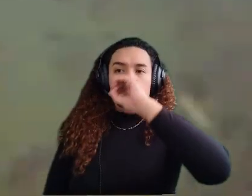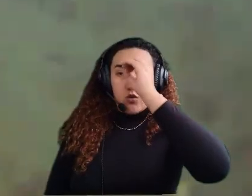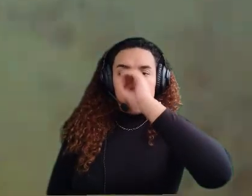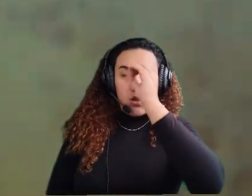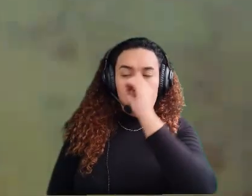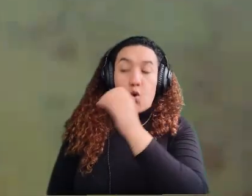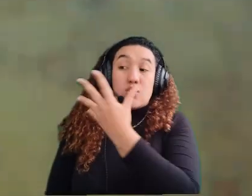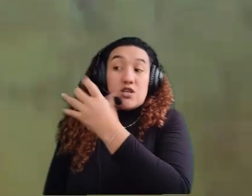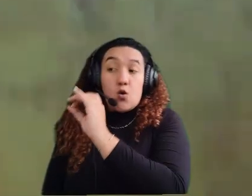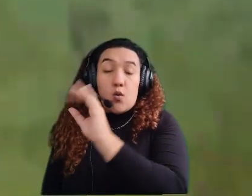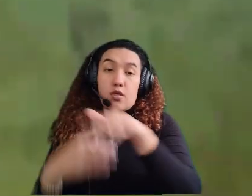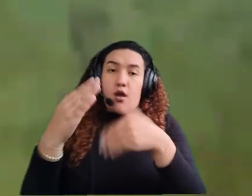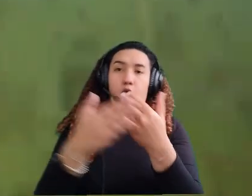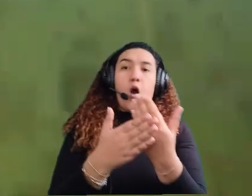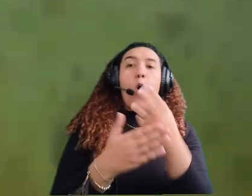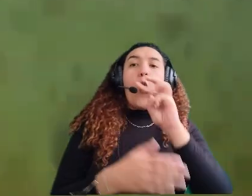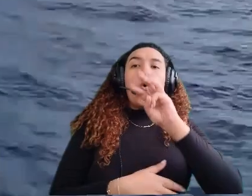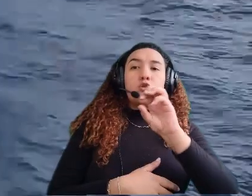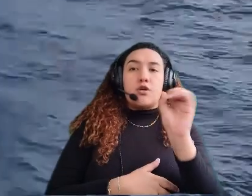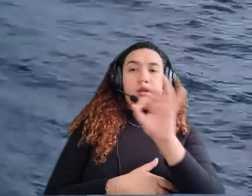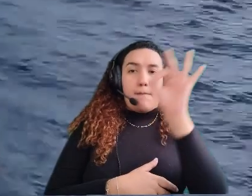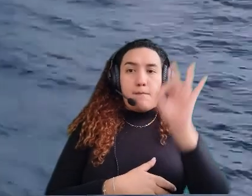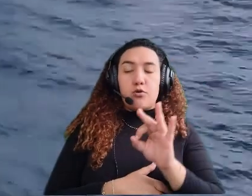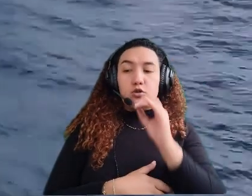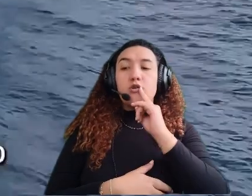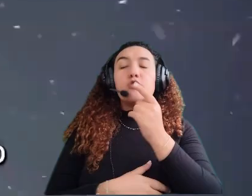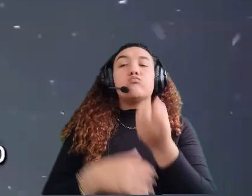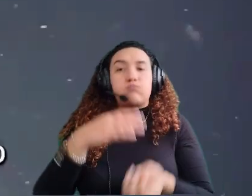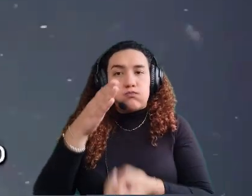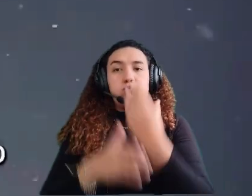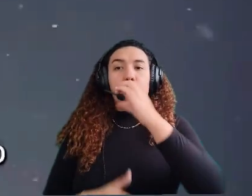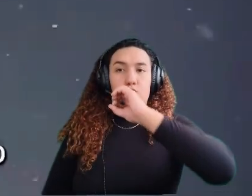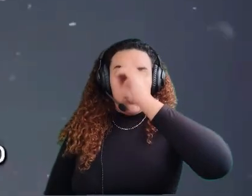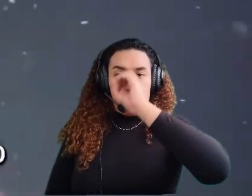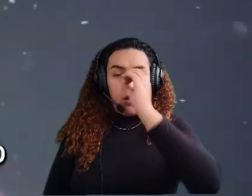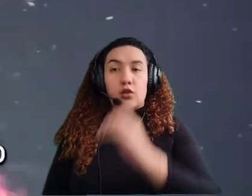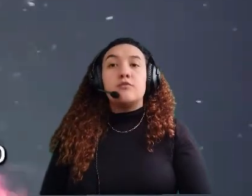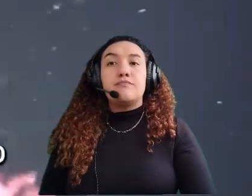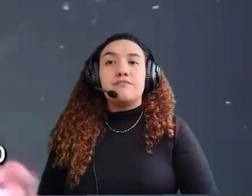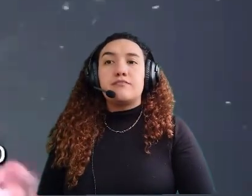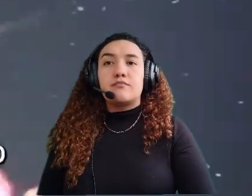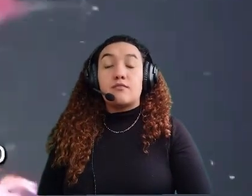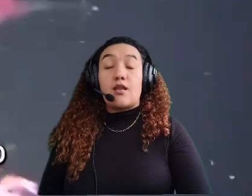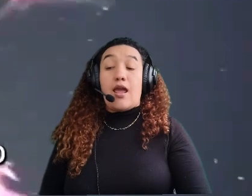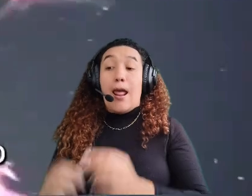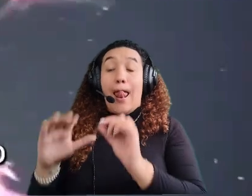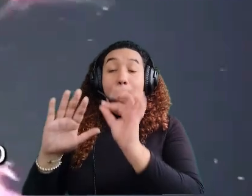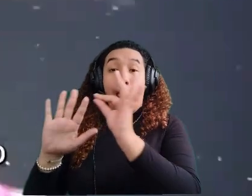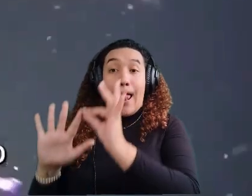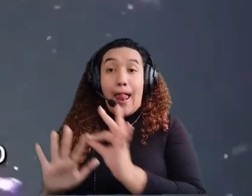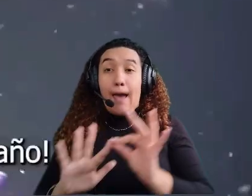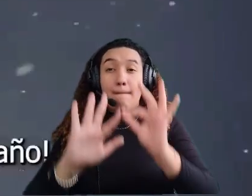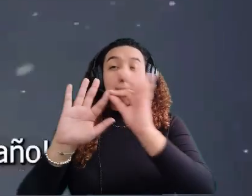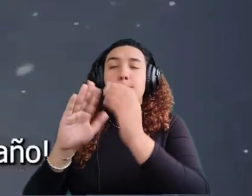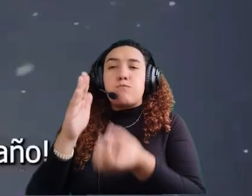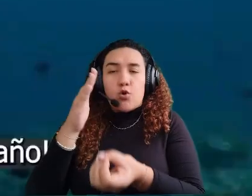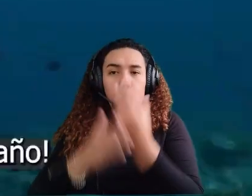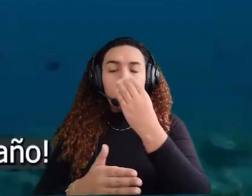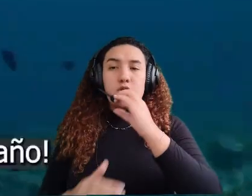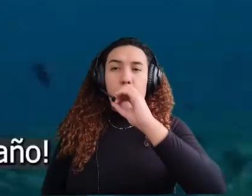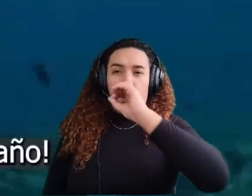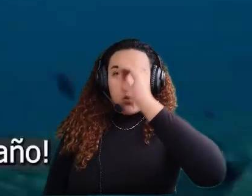del oxígeno que se libera cada año a la atmósfera. El fitoplancton genera al menos la mitad del oxígeno que